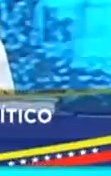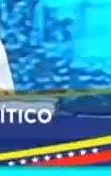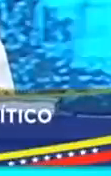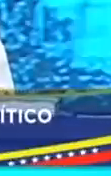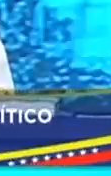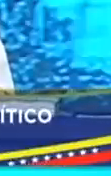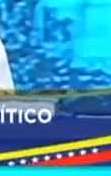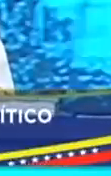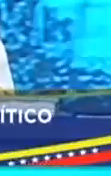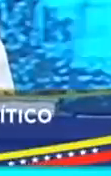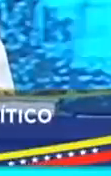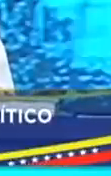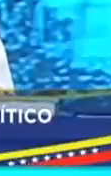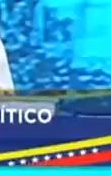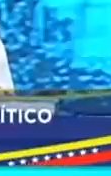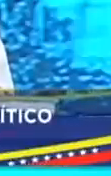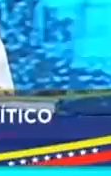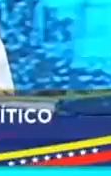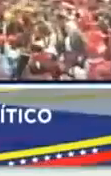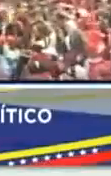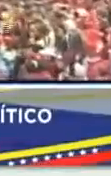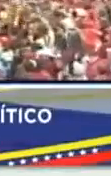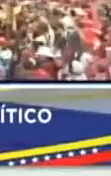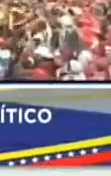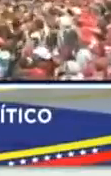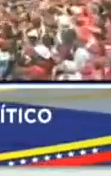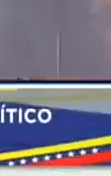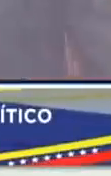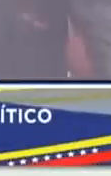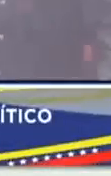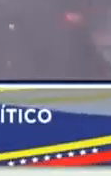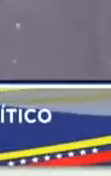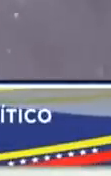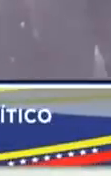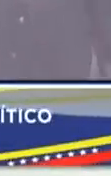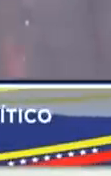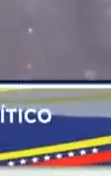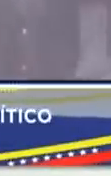años, que fue el día en que nuestro pueblo